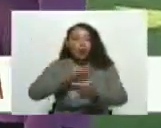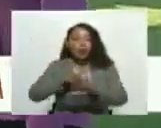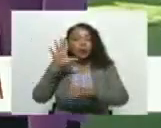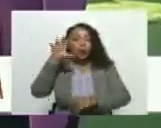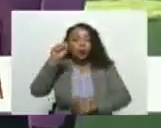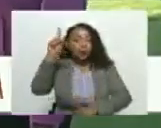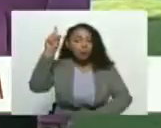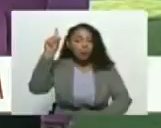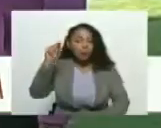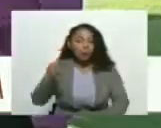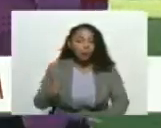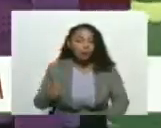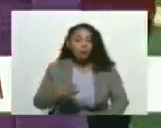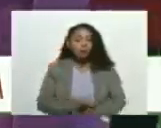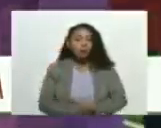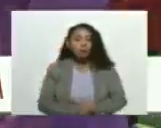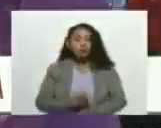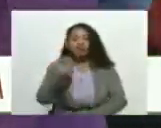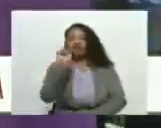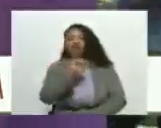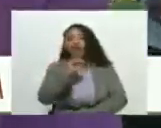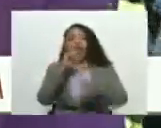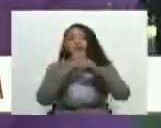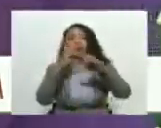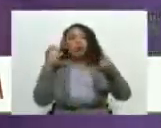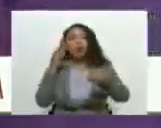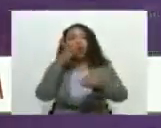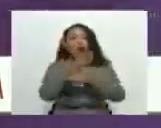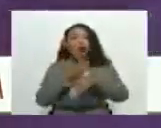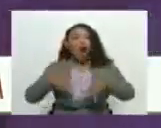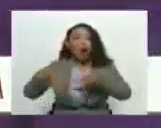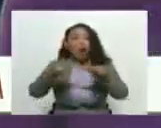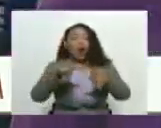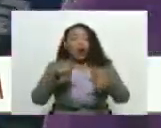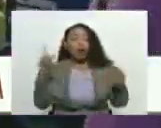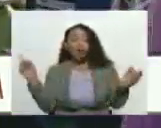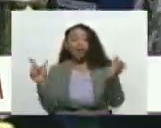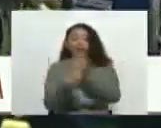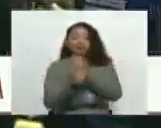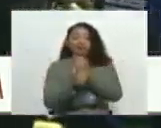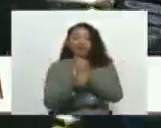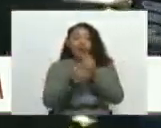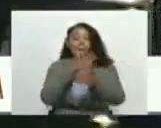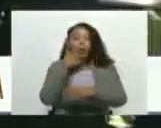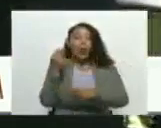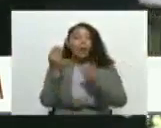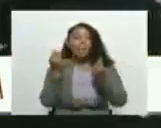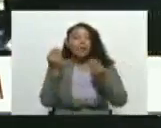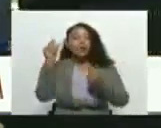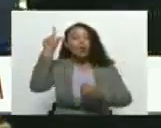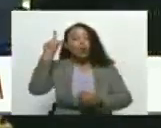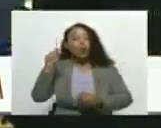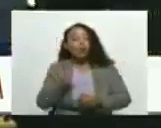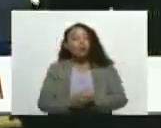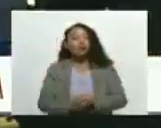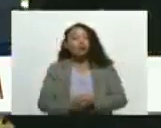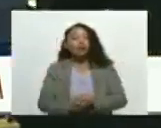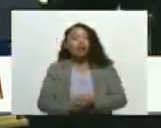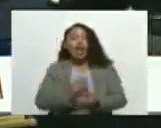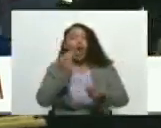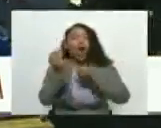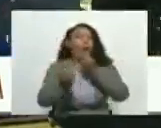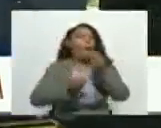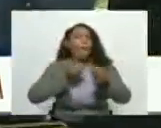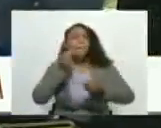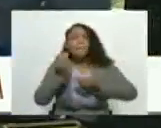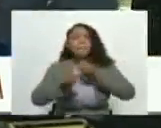Eso le iba a decir, en estas tiendas, cuando un transportista va a la tienda, consigue mejores precios, precios de solidario. ¿Cómo se